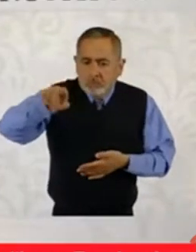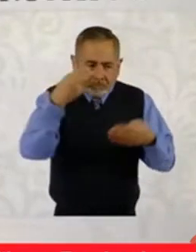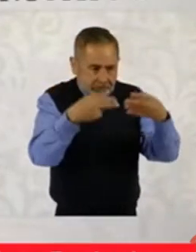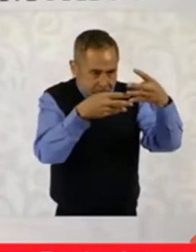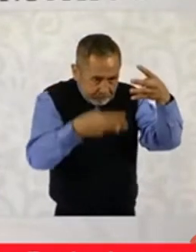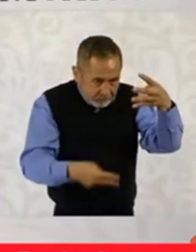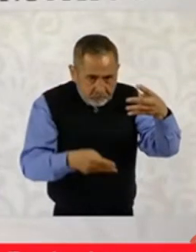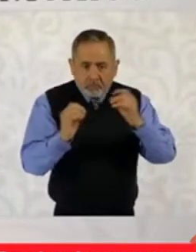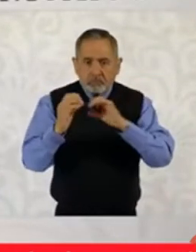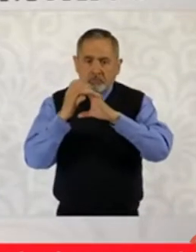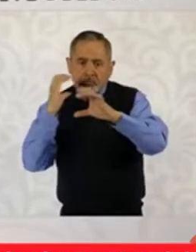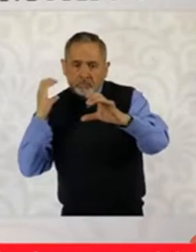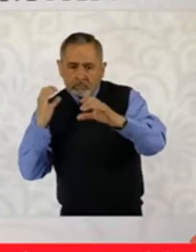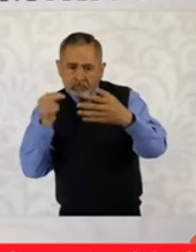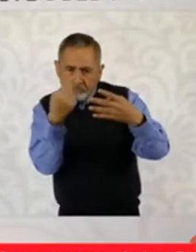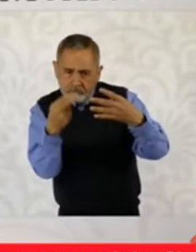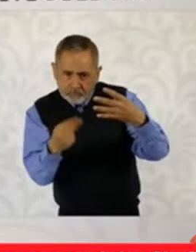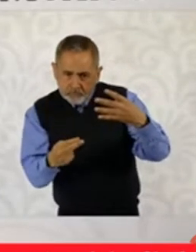foráneo,